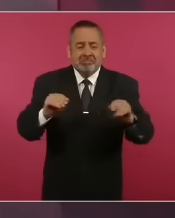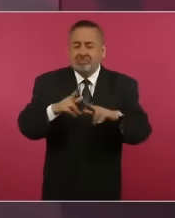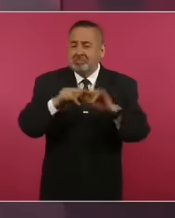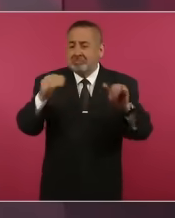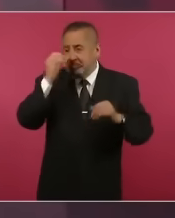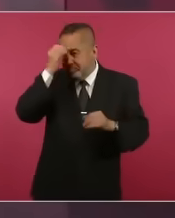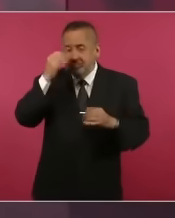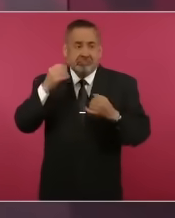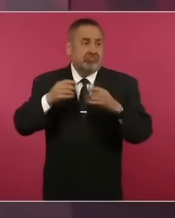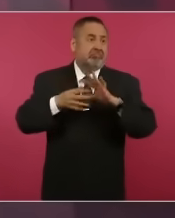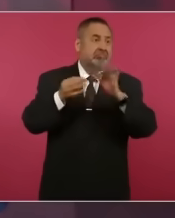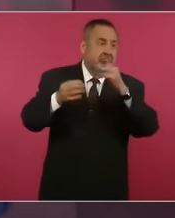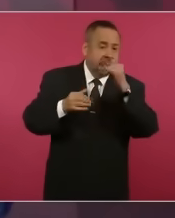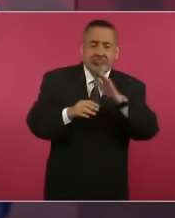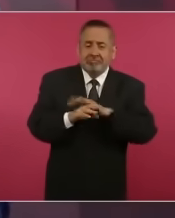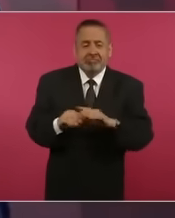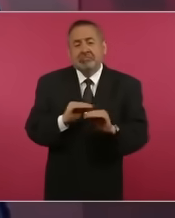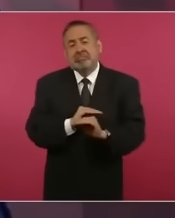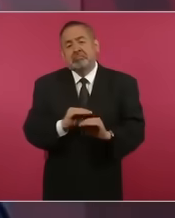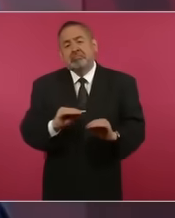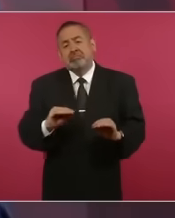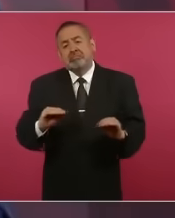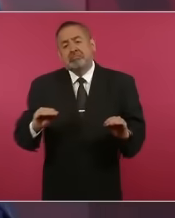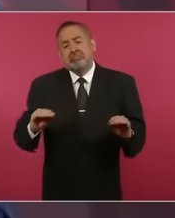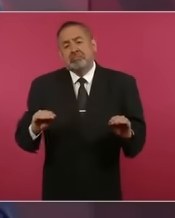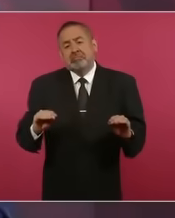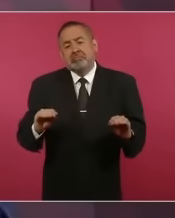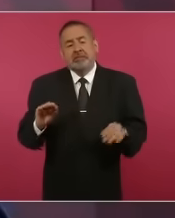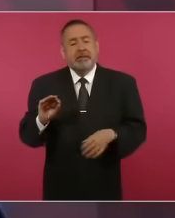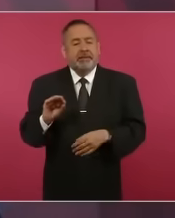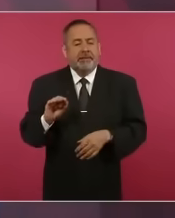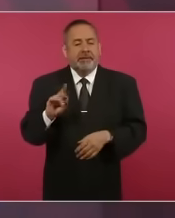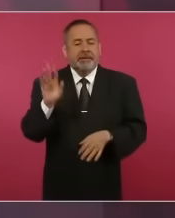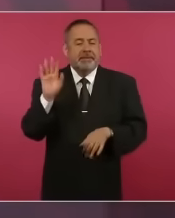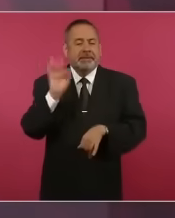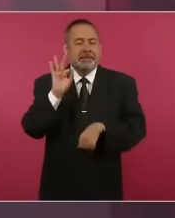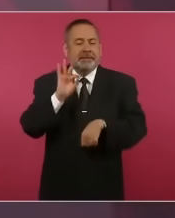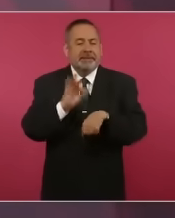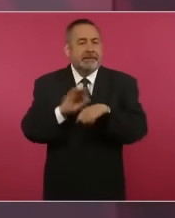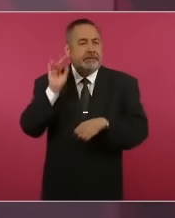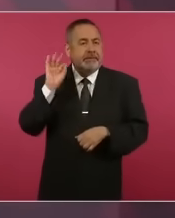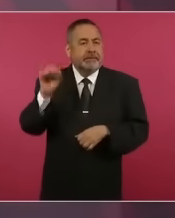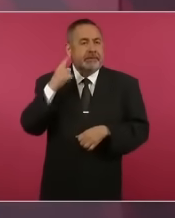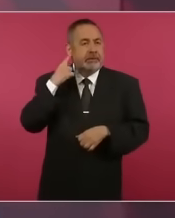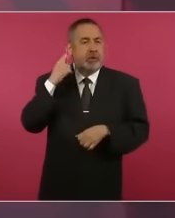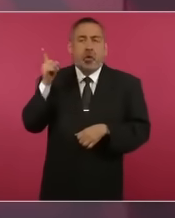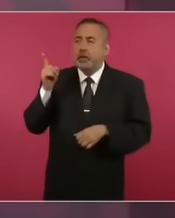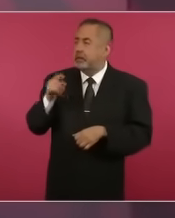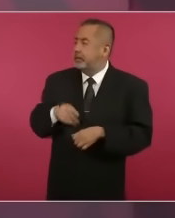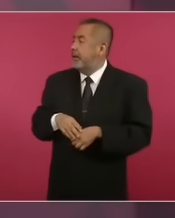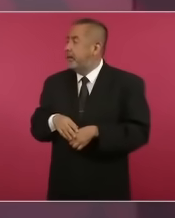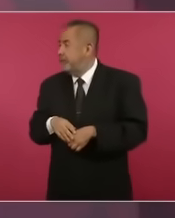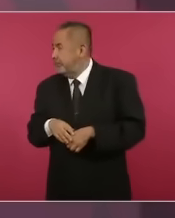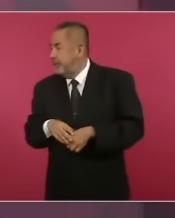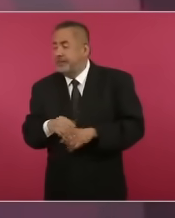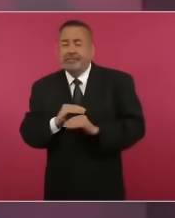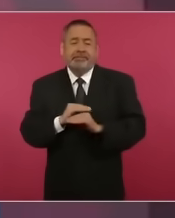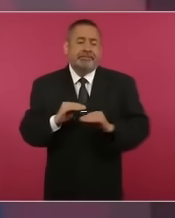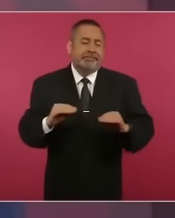Dice Alfonso Reyes que su maestro Manuel Sánchez Mármol, en la